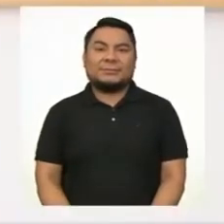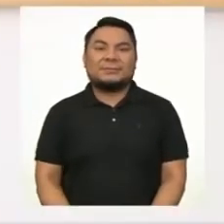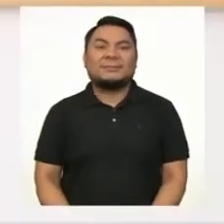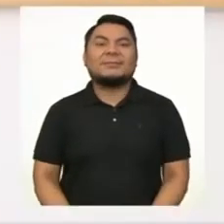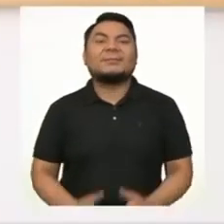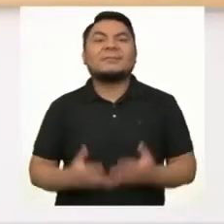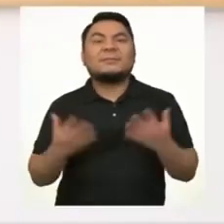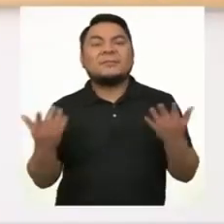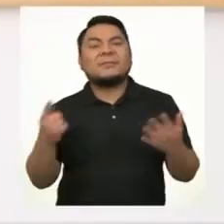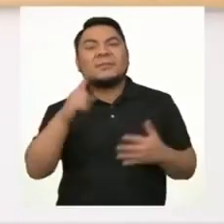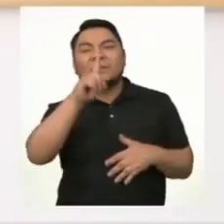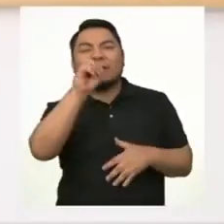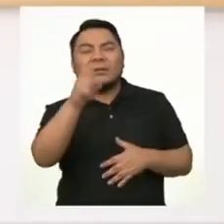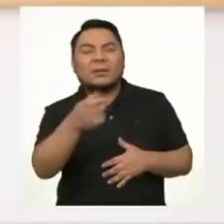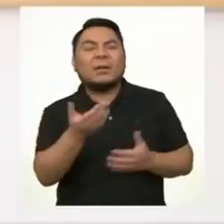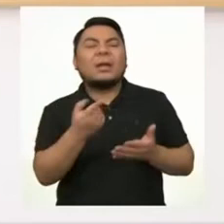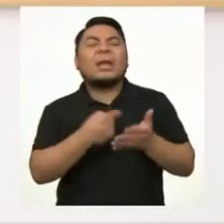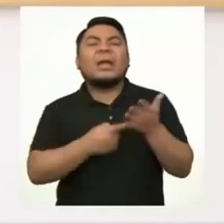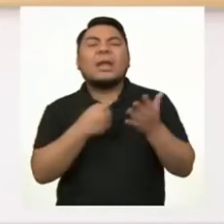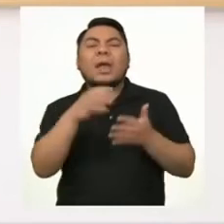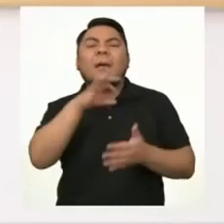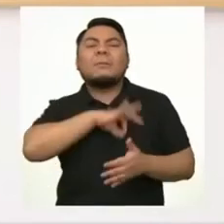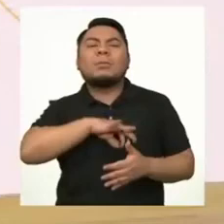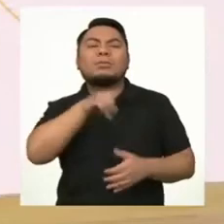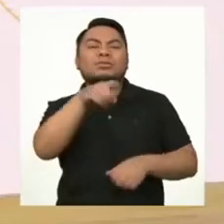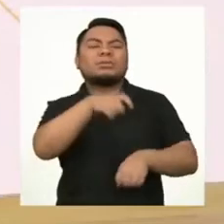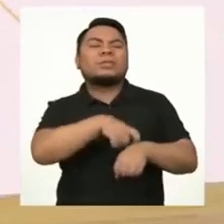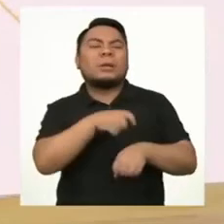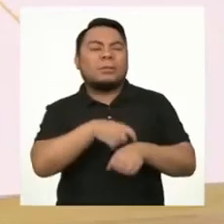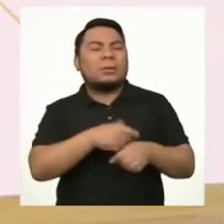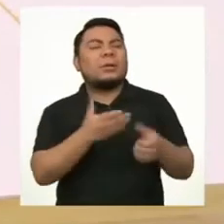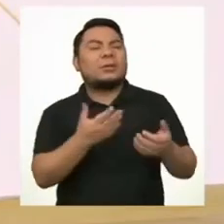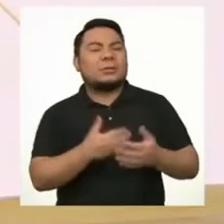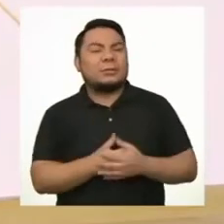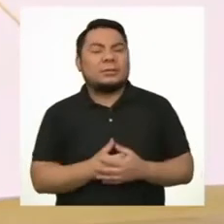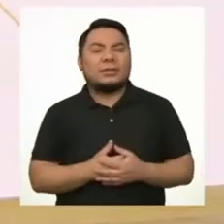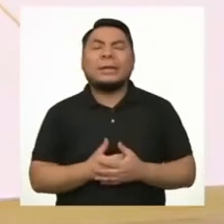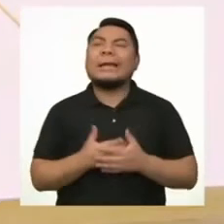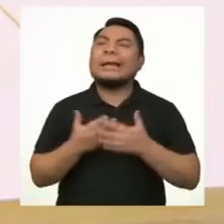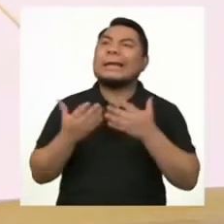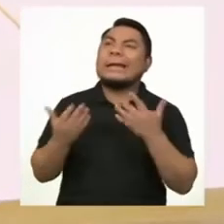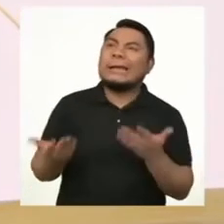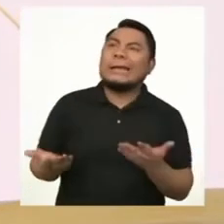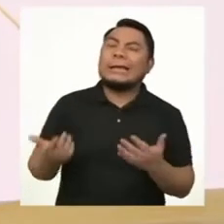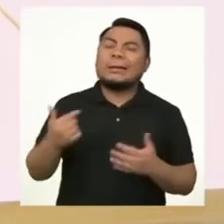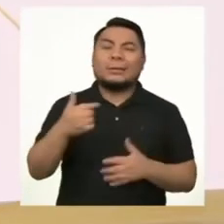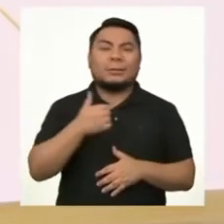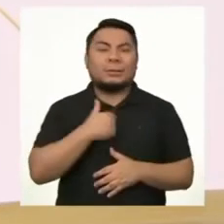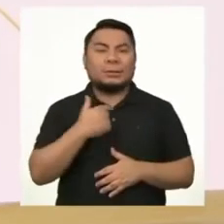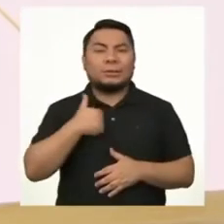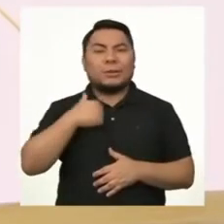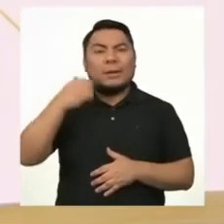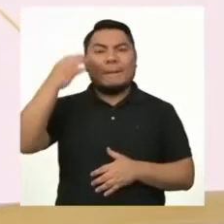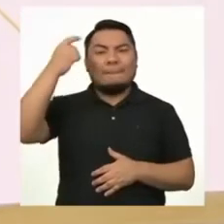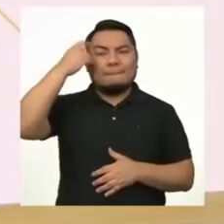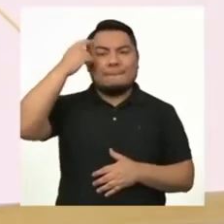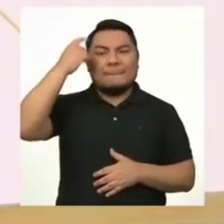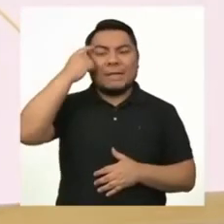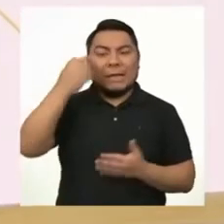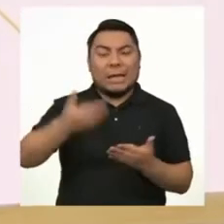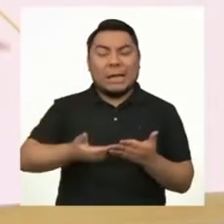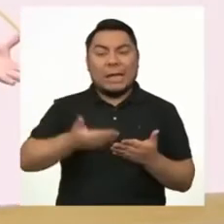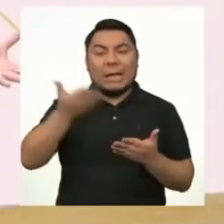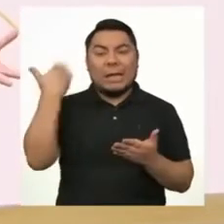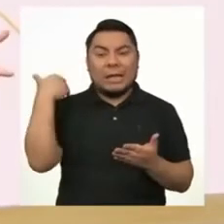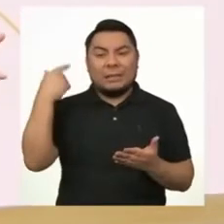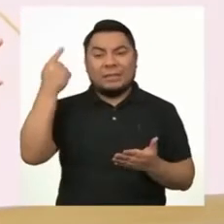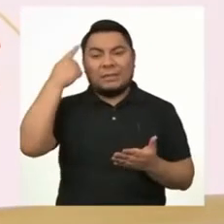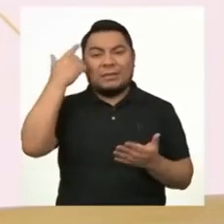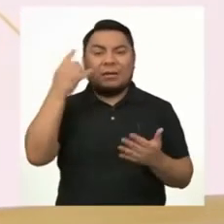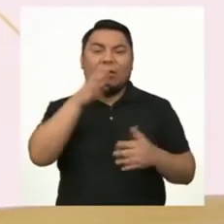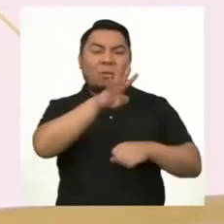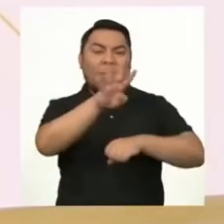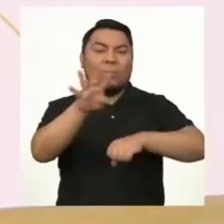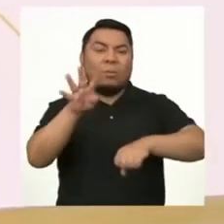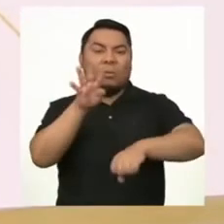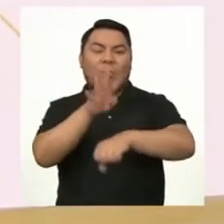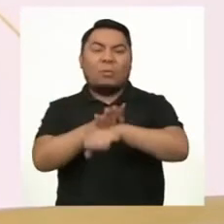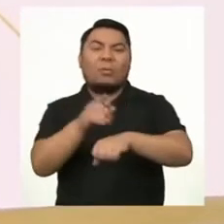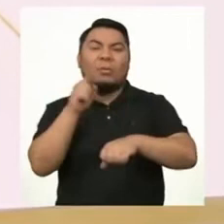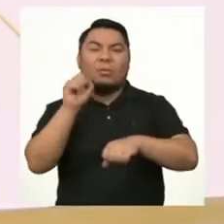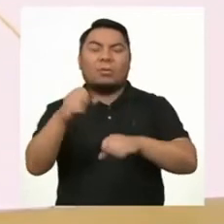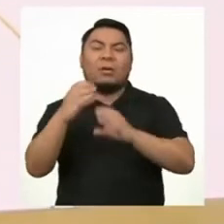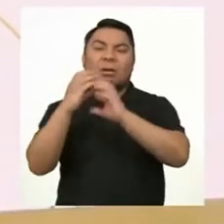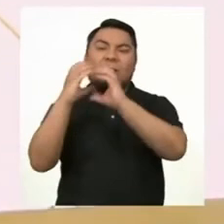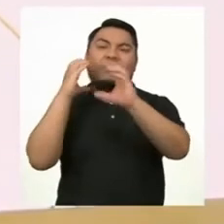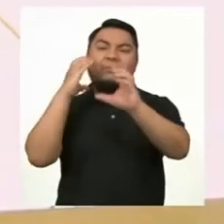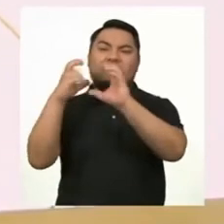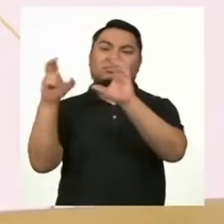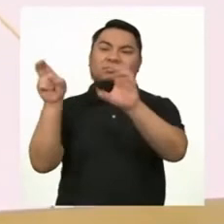¿De qué forma tú aprovechas el tiempo, Yaremis? Bueno, he estado pensando que antes pasaba como 4 horas al día en el